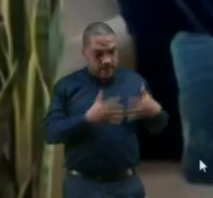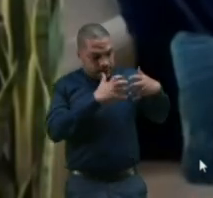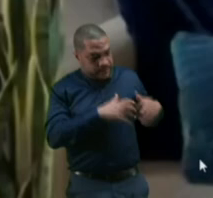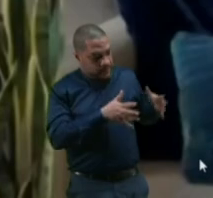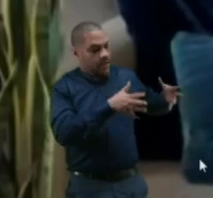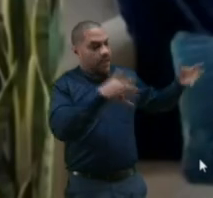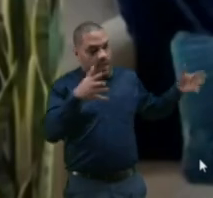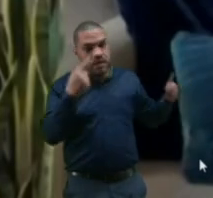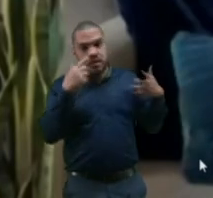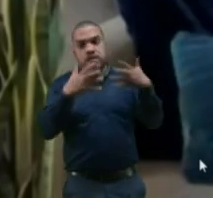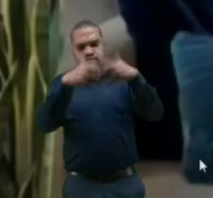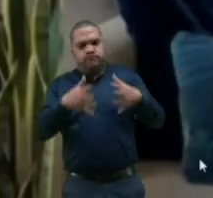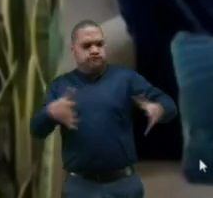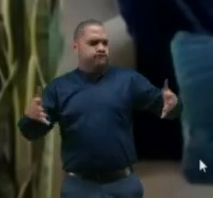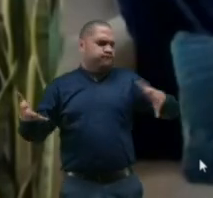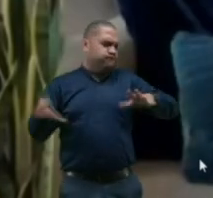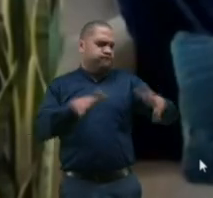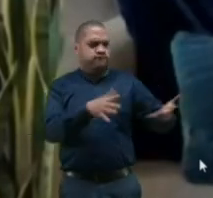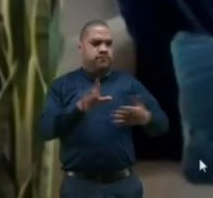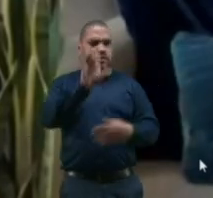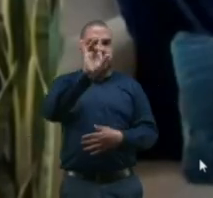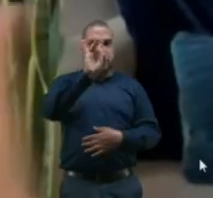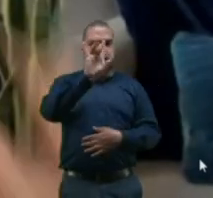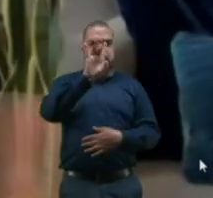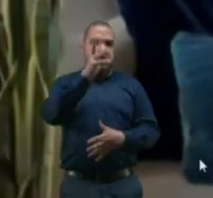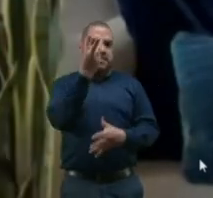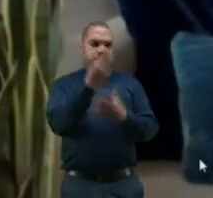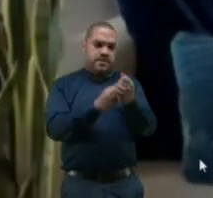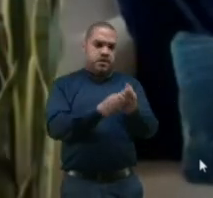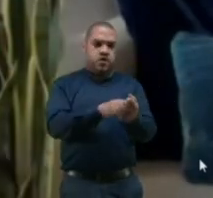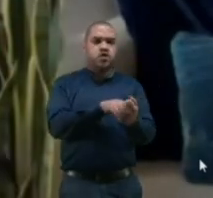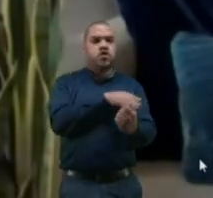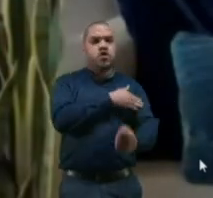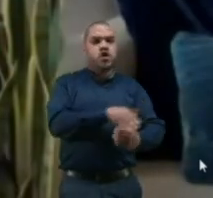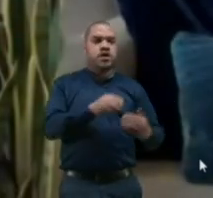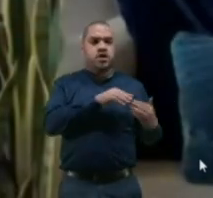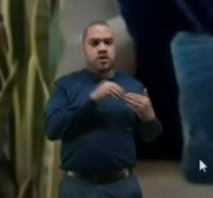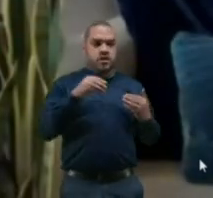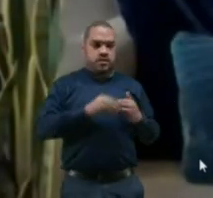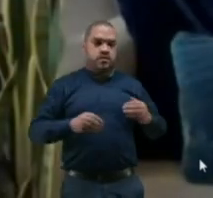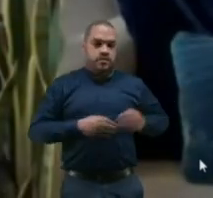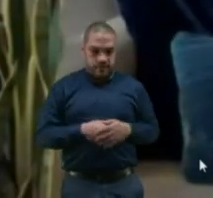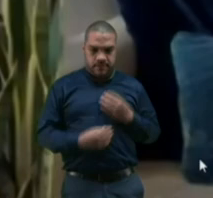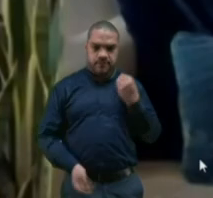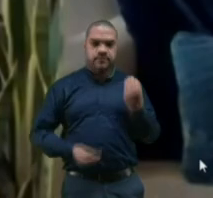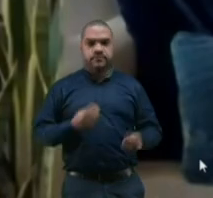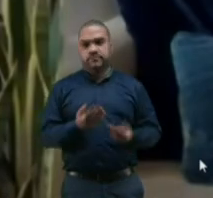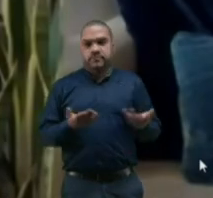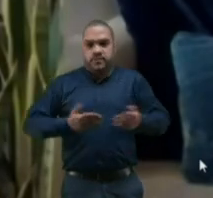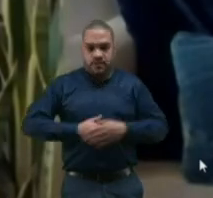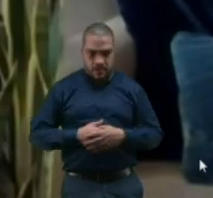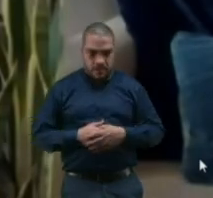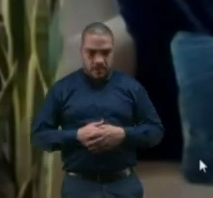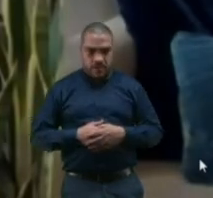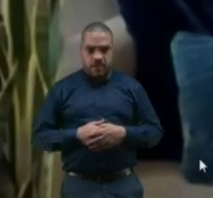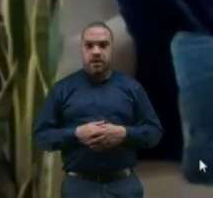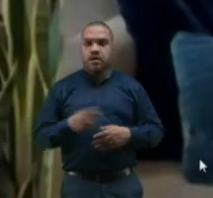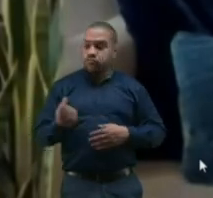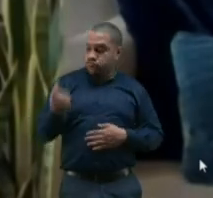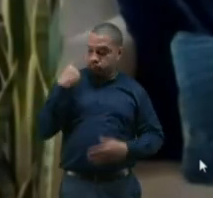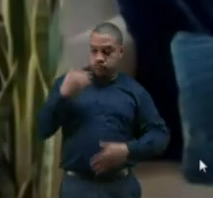de 15 trillones de dólares así que desde si vais a ver iniciamos wise y